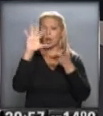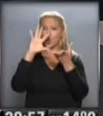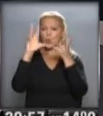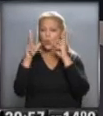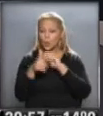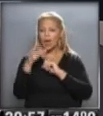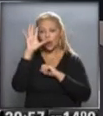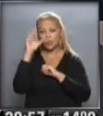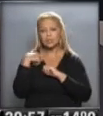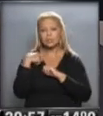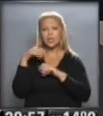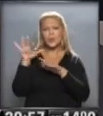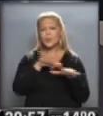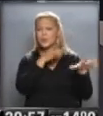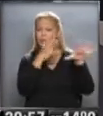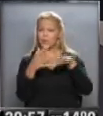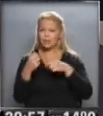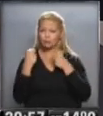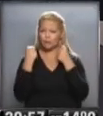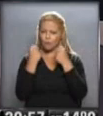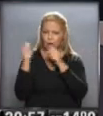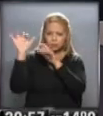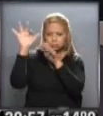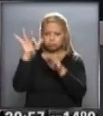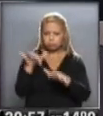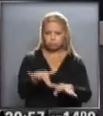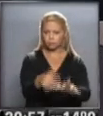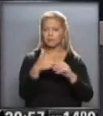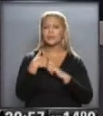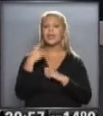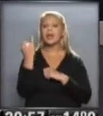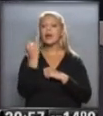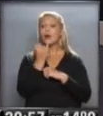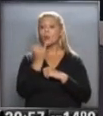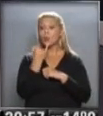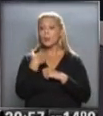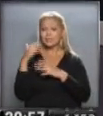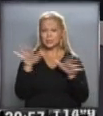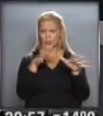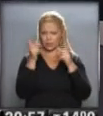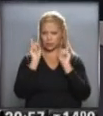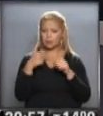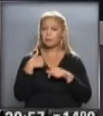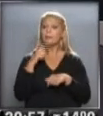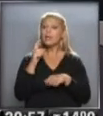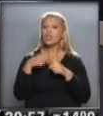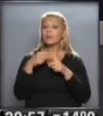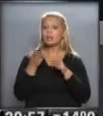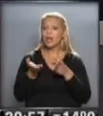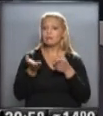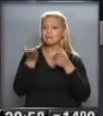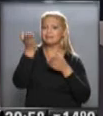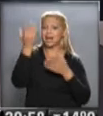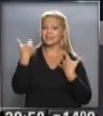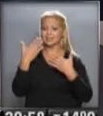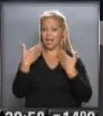recuerden que aumentará la intensidad del viento que será del oeste-noroeste. El día jueves seguirá el tiempo ventoso, pero ya con un paulatino ascenso de las temperaturas, muy